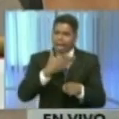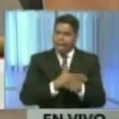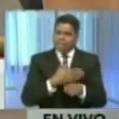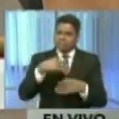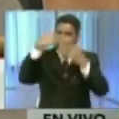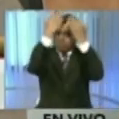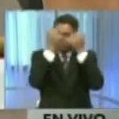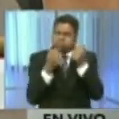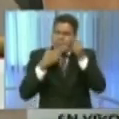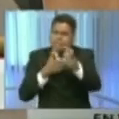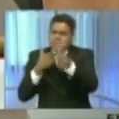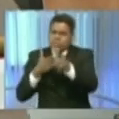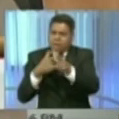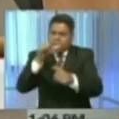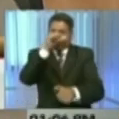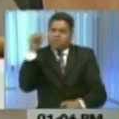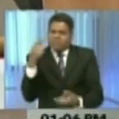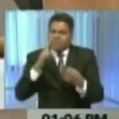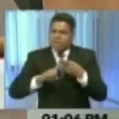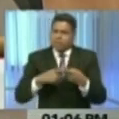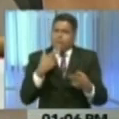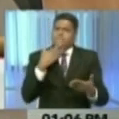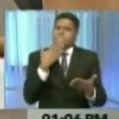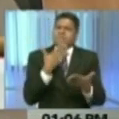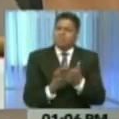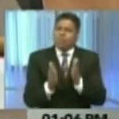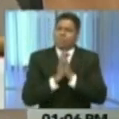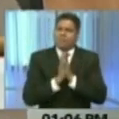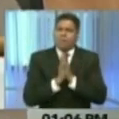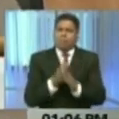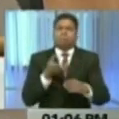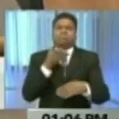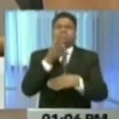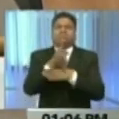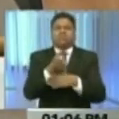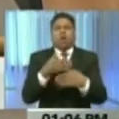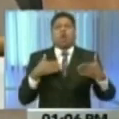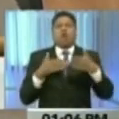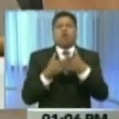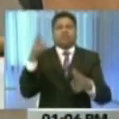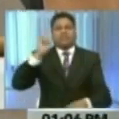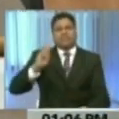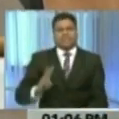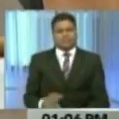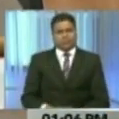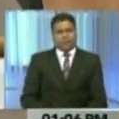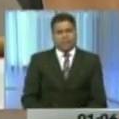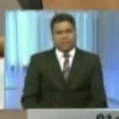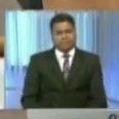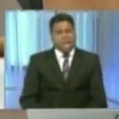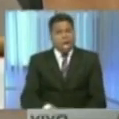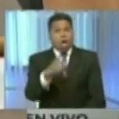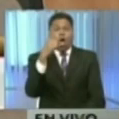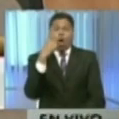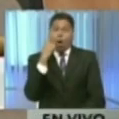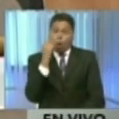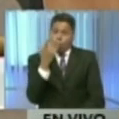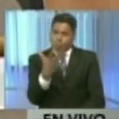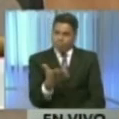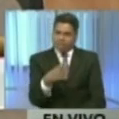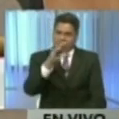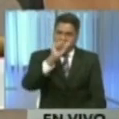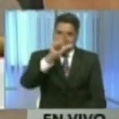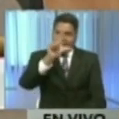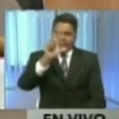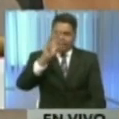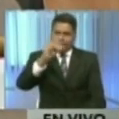narcotraficante, pidió invadir a Venezuela. Anfitrión especial, el señor Almagro y el señor